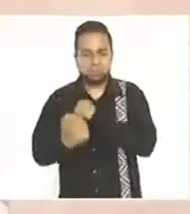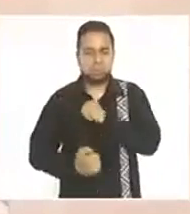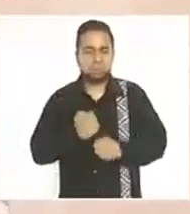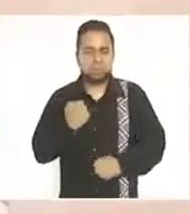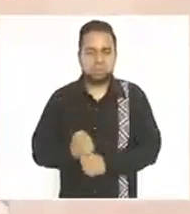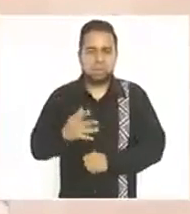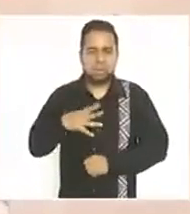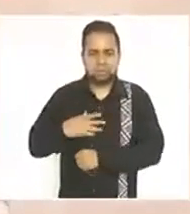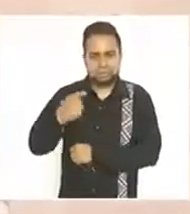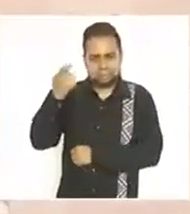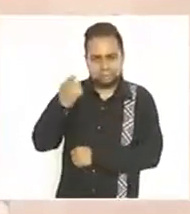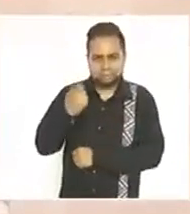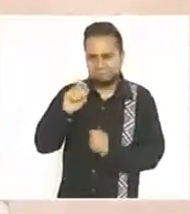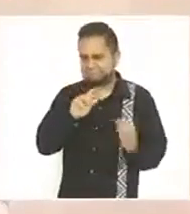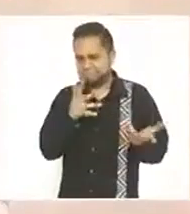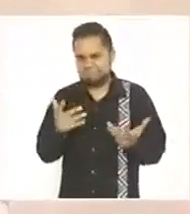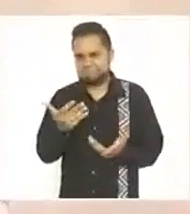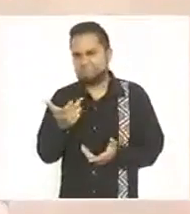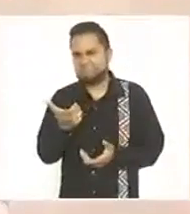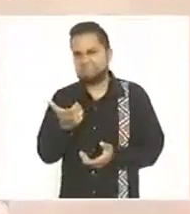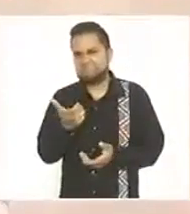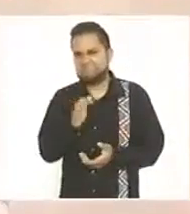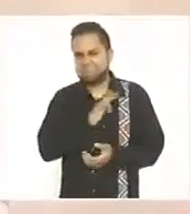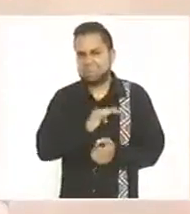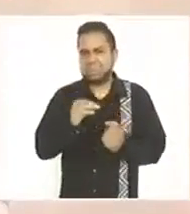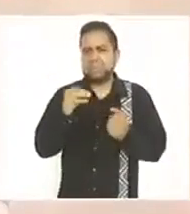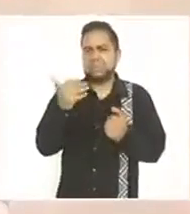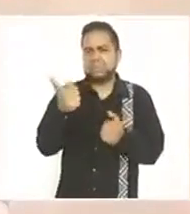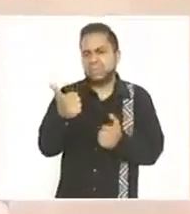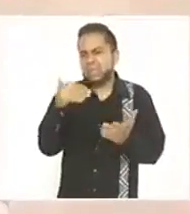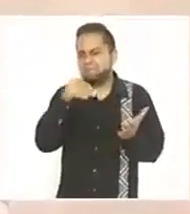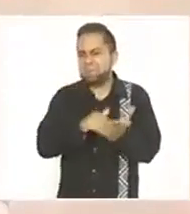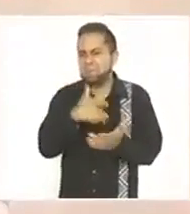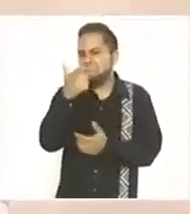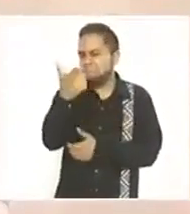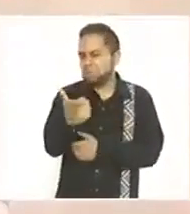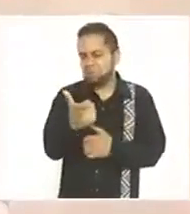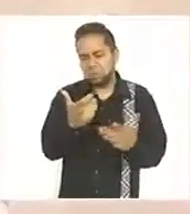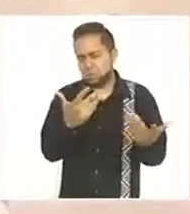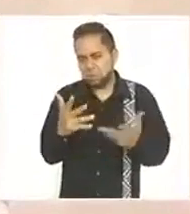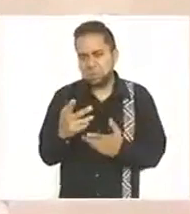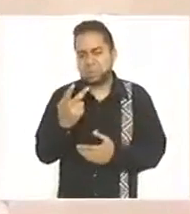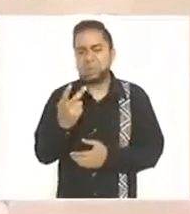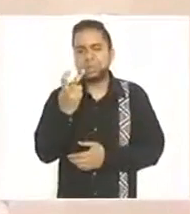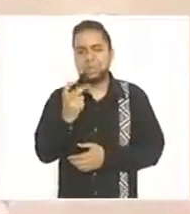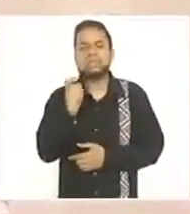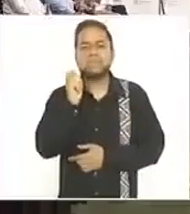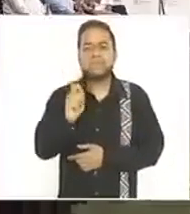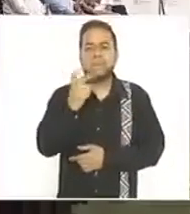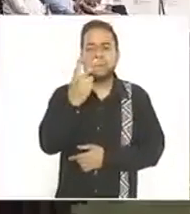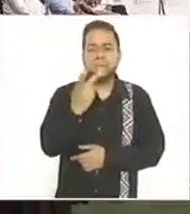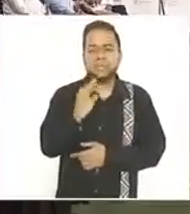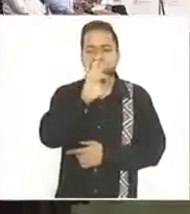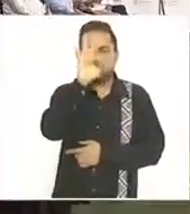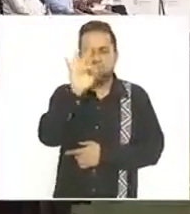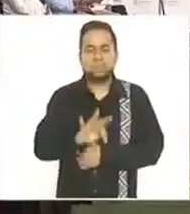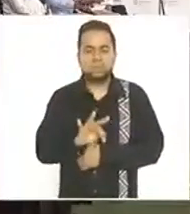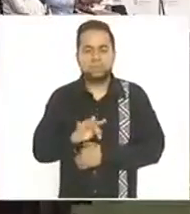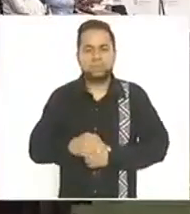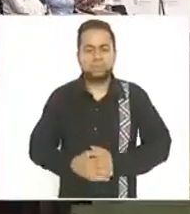a recibir aproximadamente 6,000 pesos, lo que implica el 25%